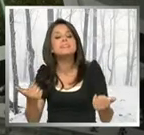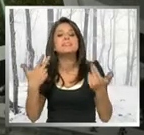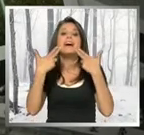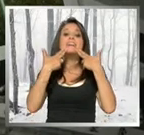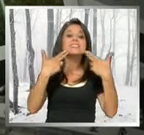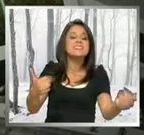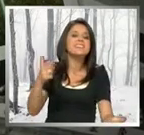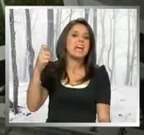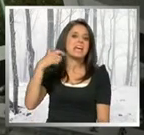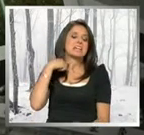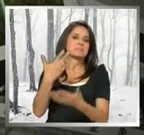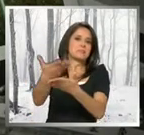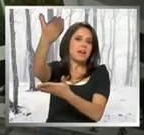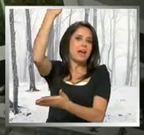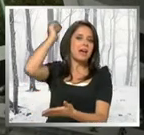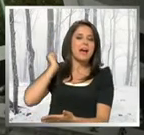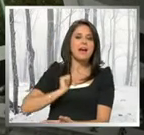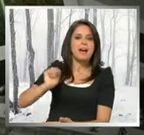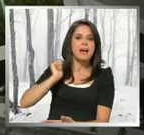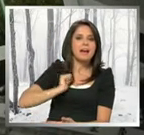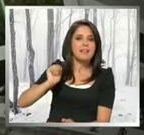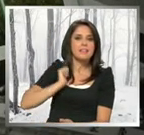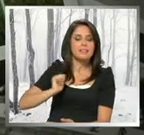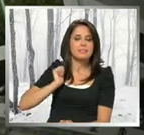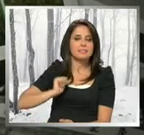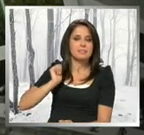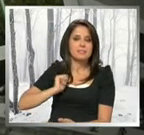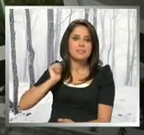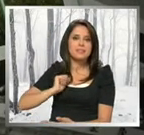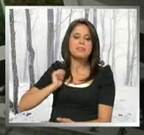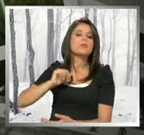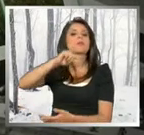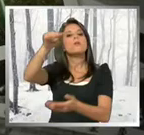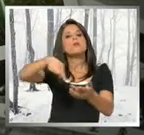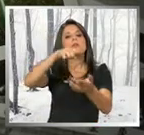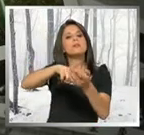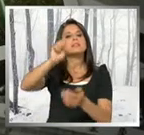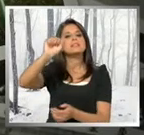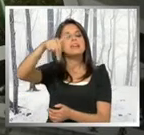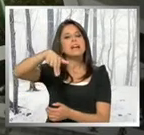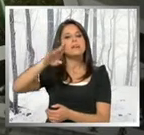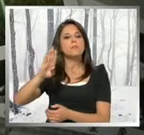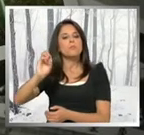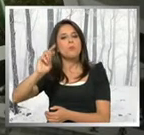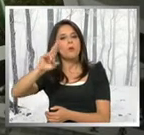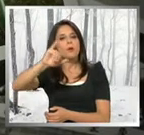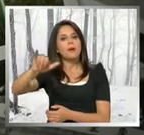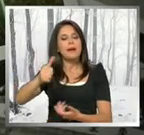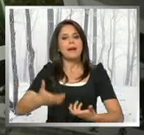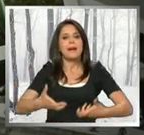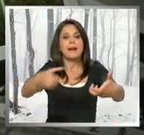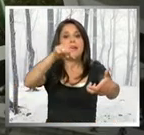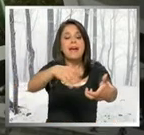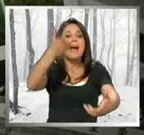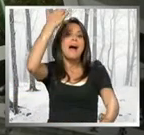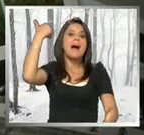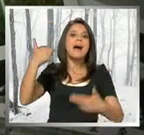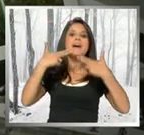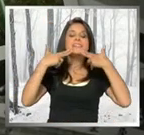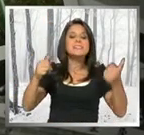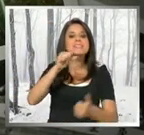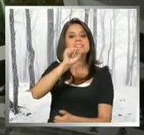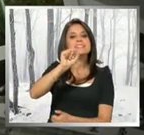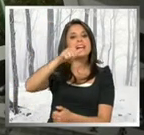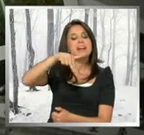que muchas de sus calles tomaron el nombre de estos lugares, como lo es la calle de San Borja. Ahí estaba la hacienda de San